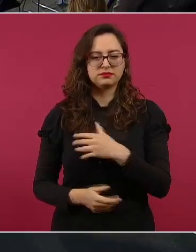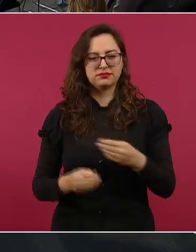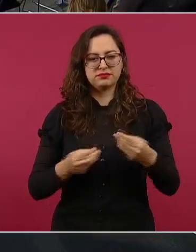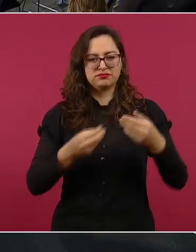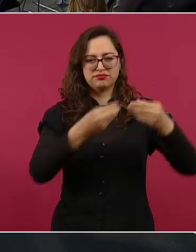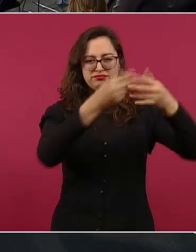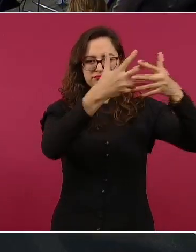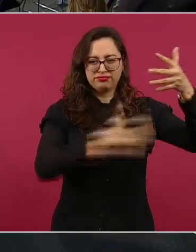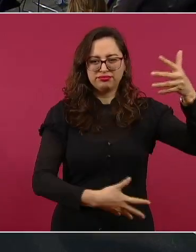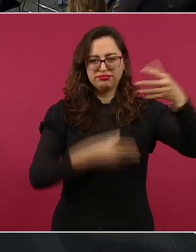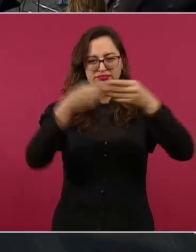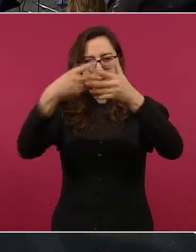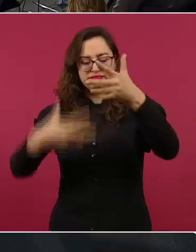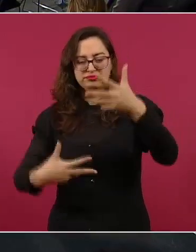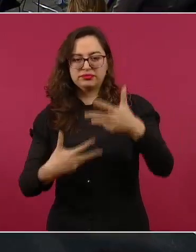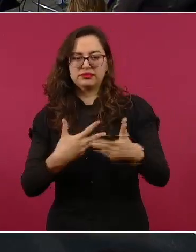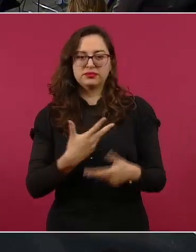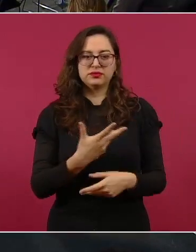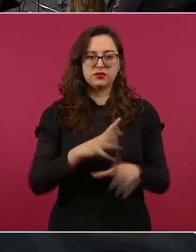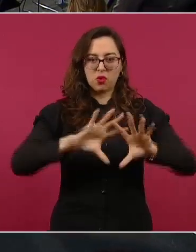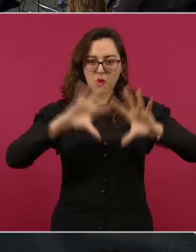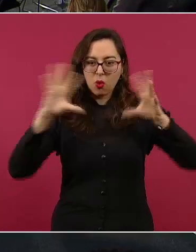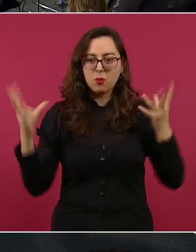están los que no votaron. No,